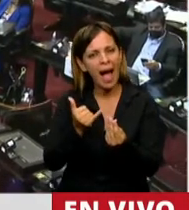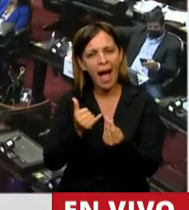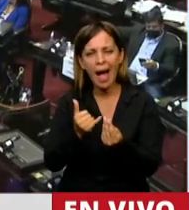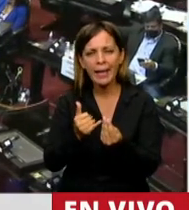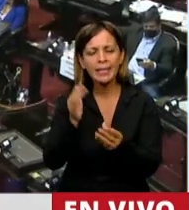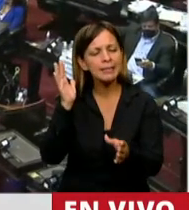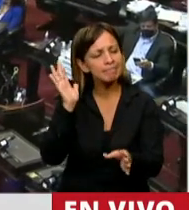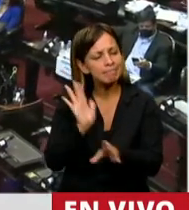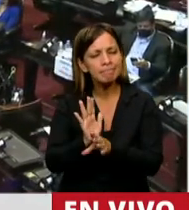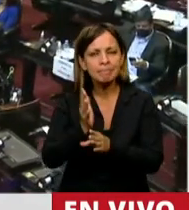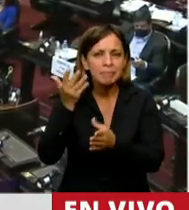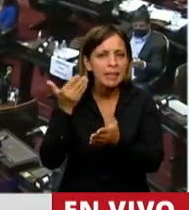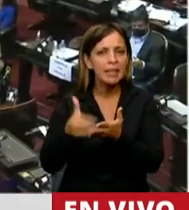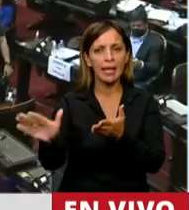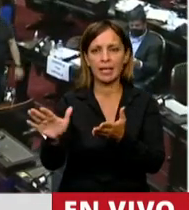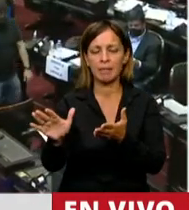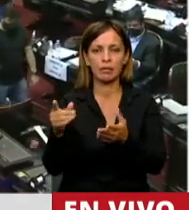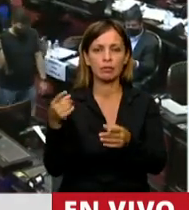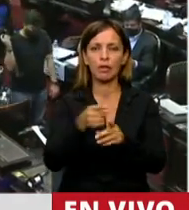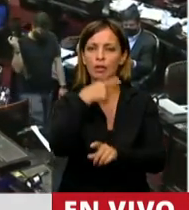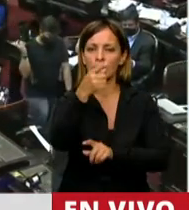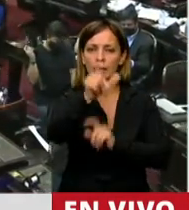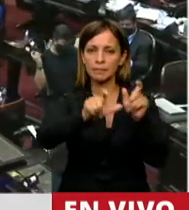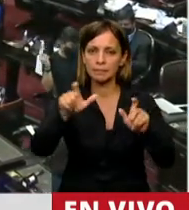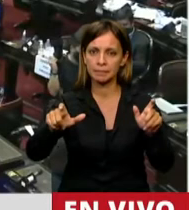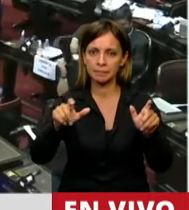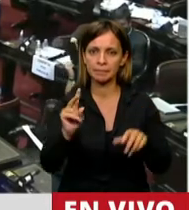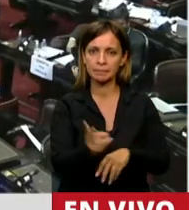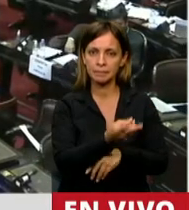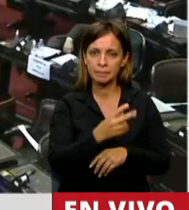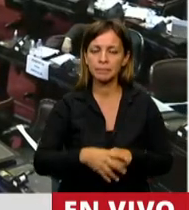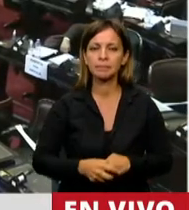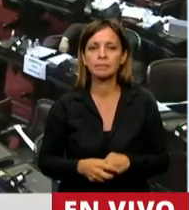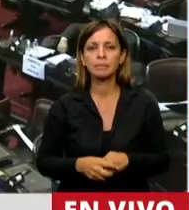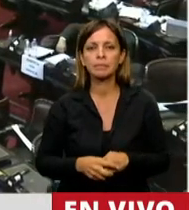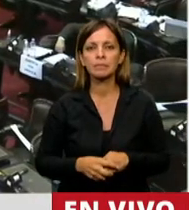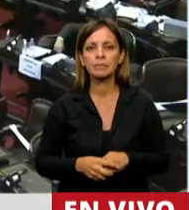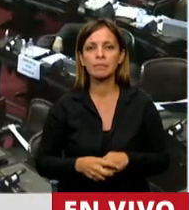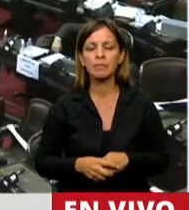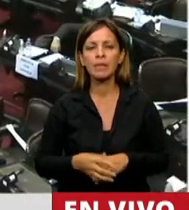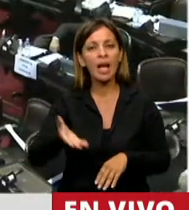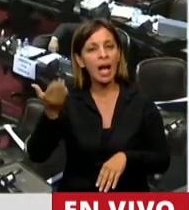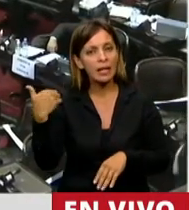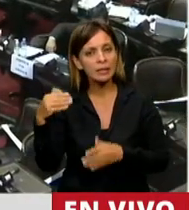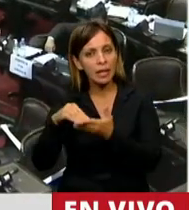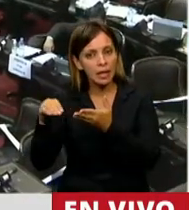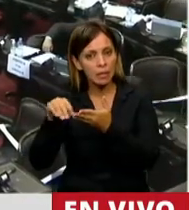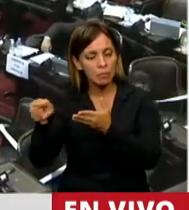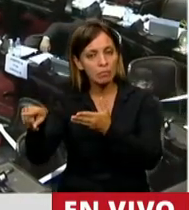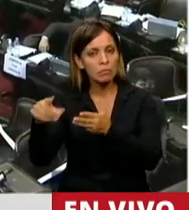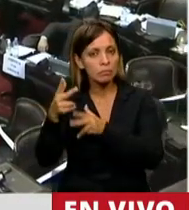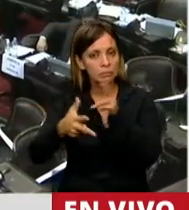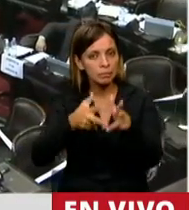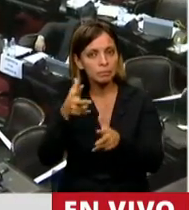implícita discriminación frente a otras víctimas. Lo decían los diputados que hablaron antes,